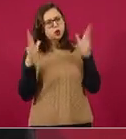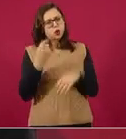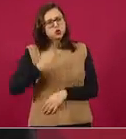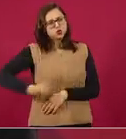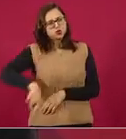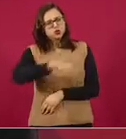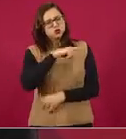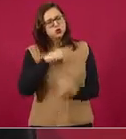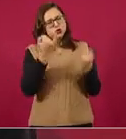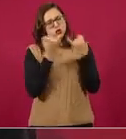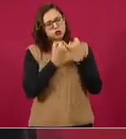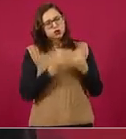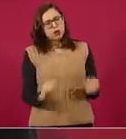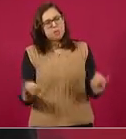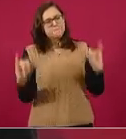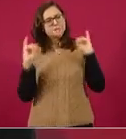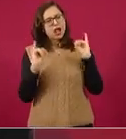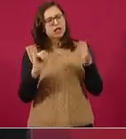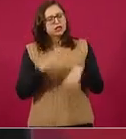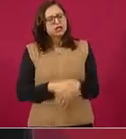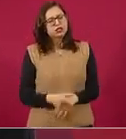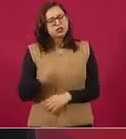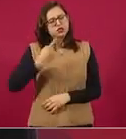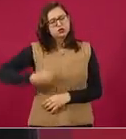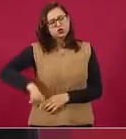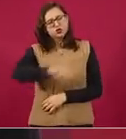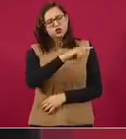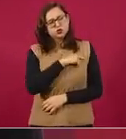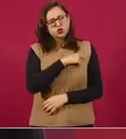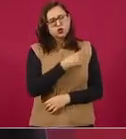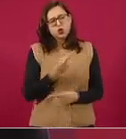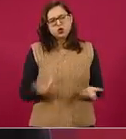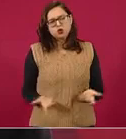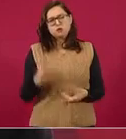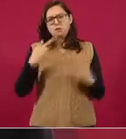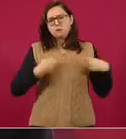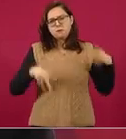independientes, de la sociedad civil.